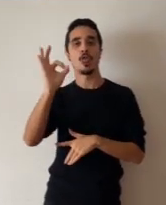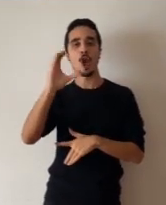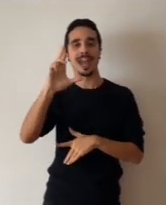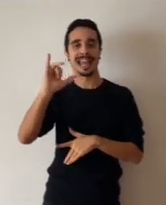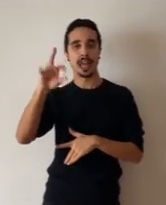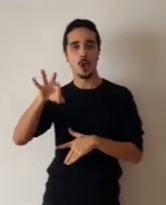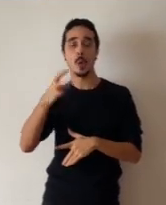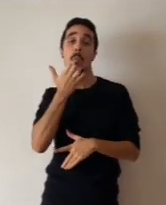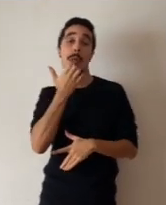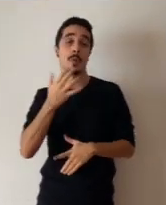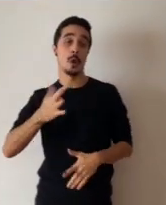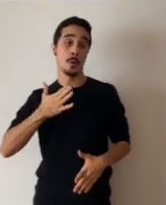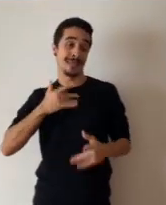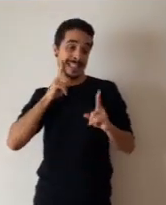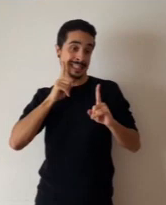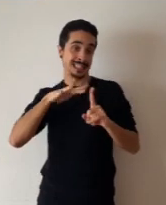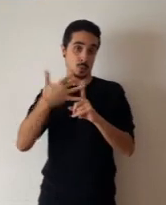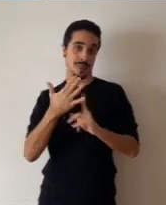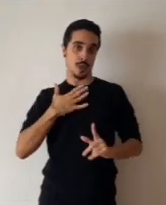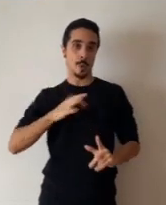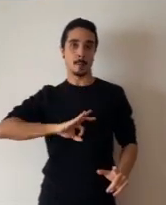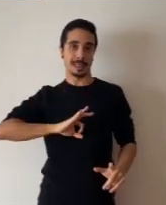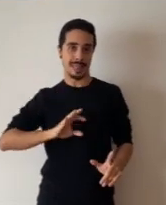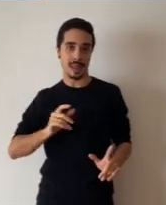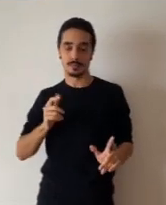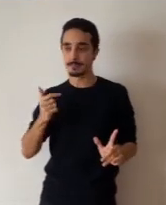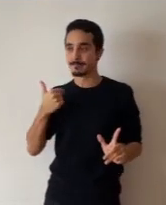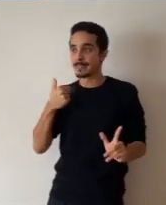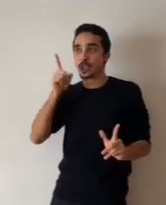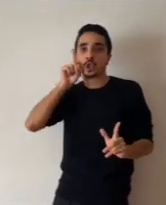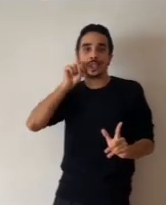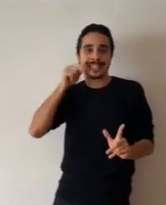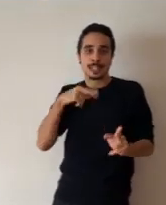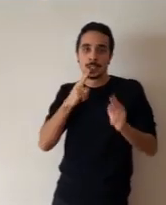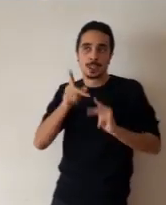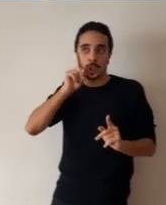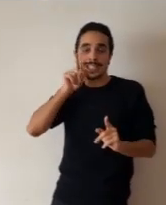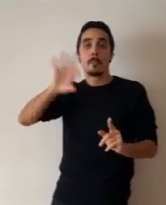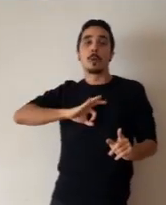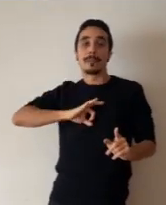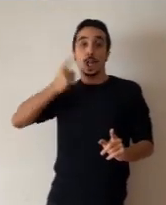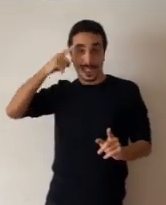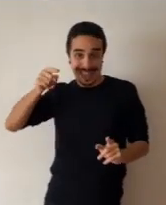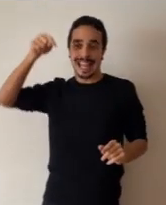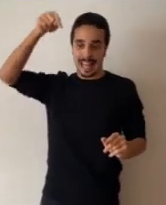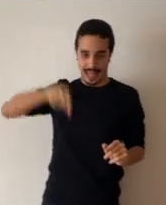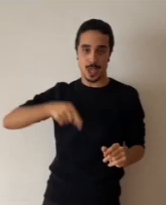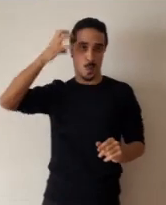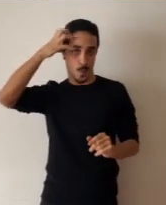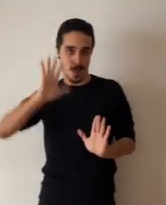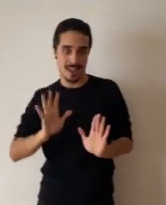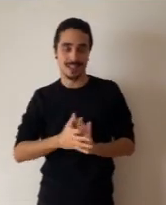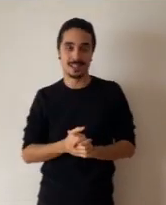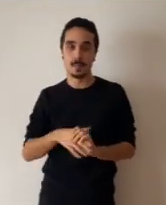los hospitales gallegos? En mi caso, Pontevedra. Bueno, pues ahí me metes una pregunta difícil porque yo no sé cómo se está gestionando Pontevedra. Yo sé